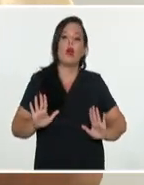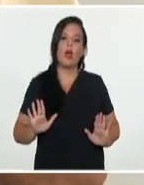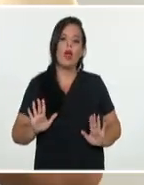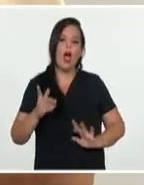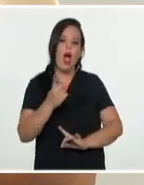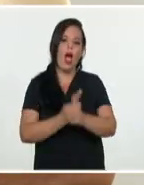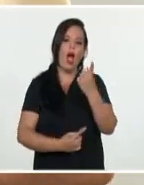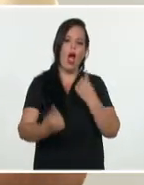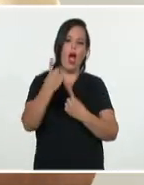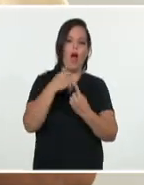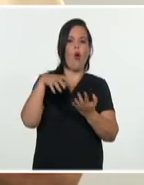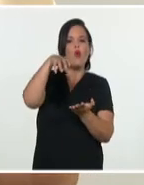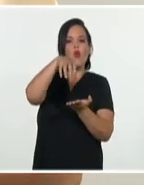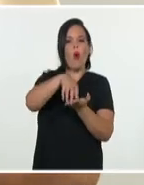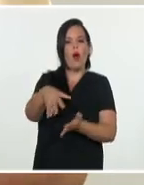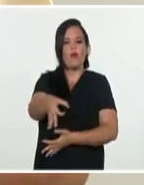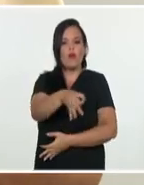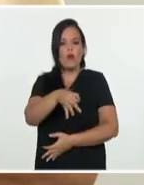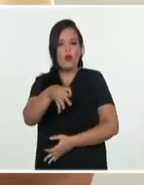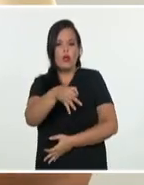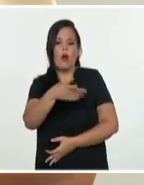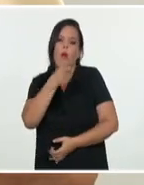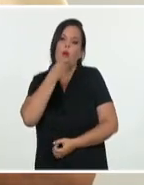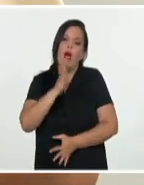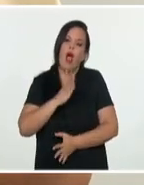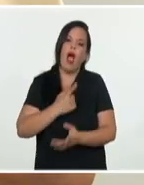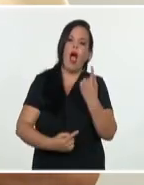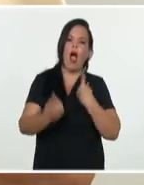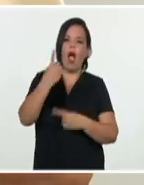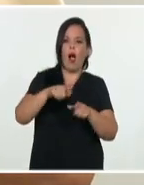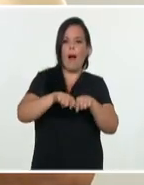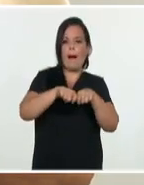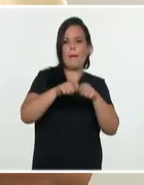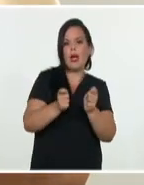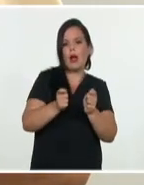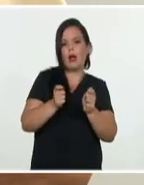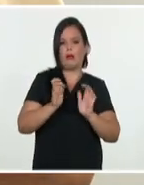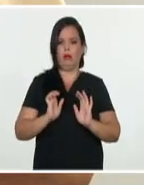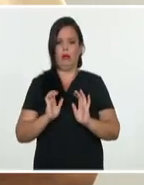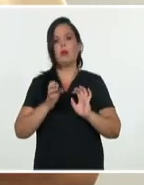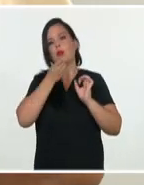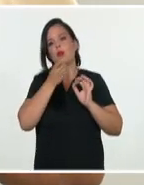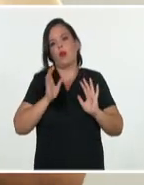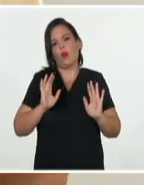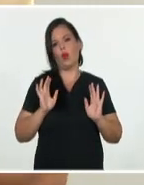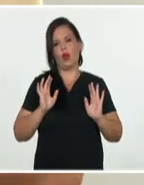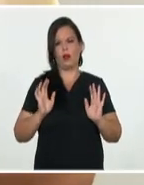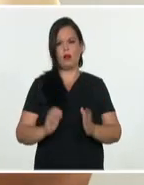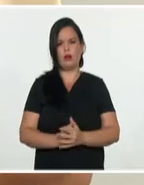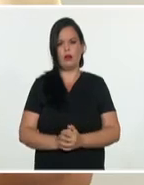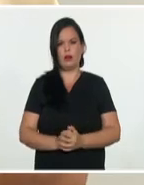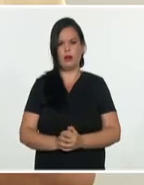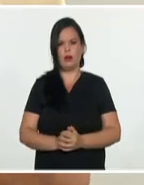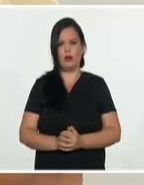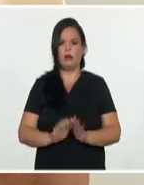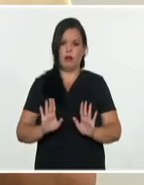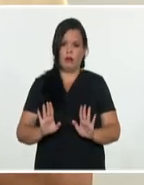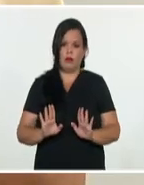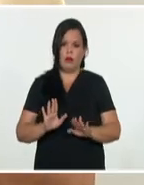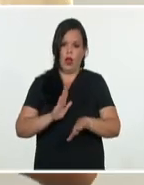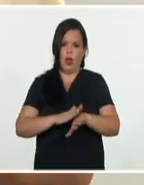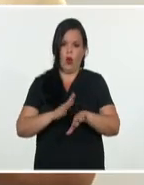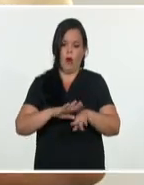de manera puntual, una avería, una interrupción, una rotura, haya realmente impedido el servicio en un